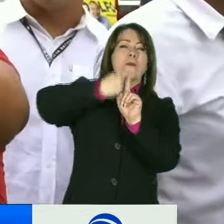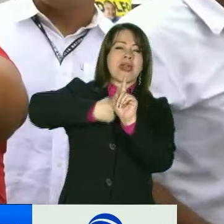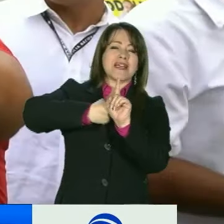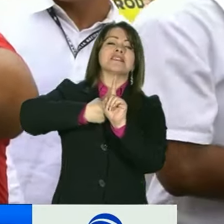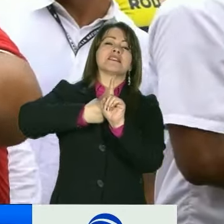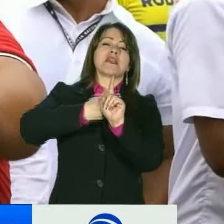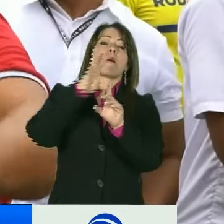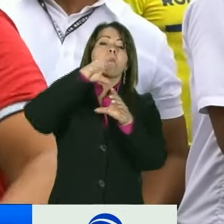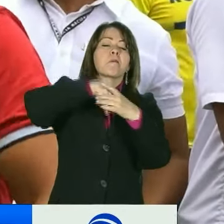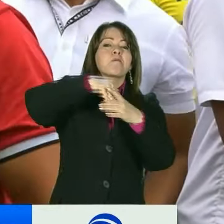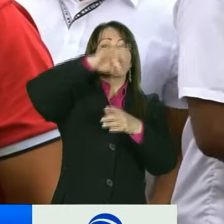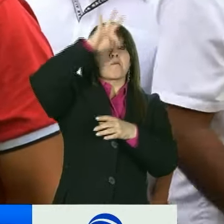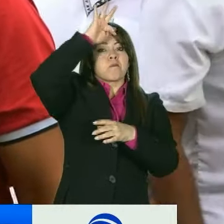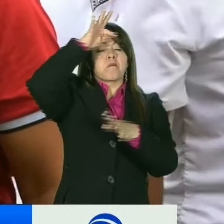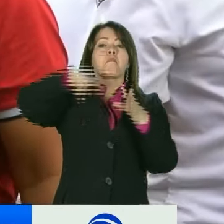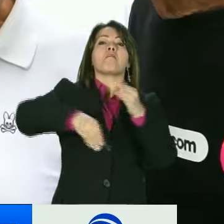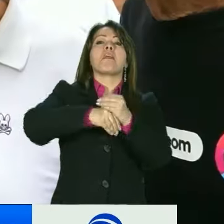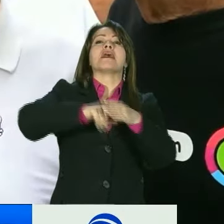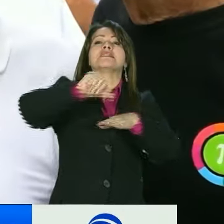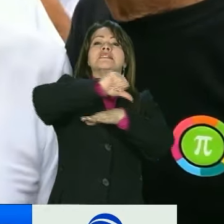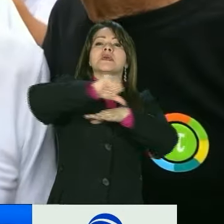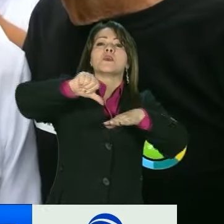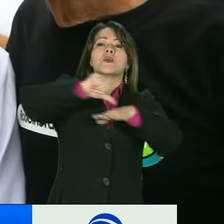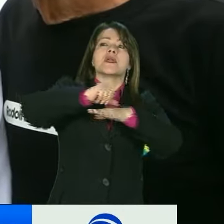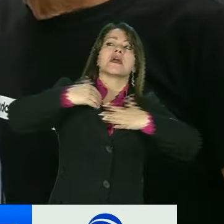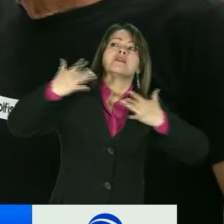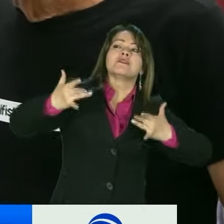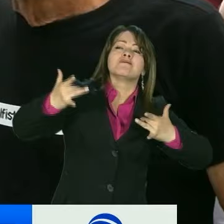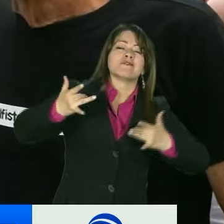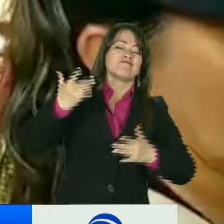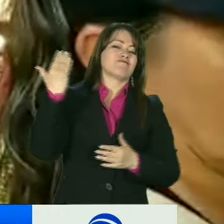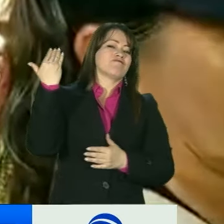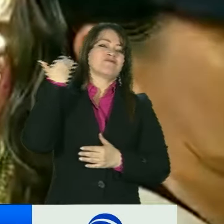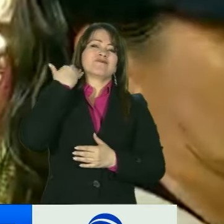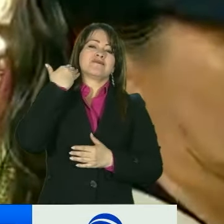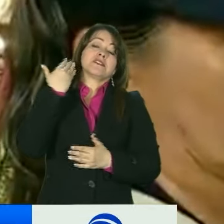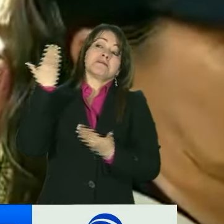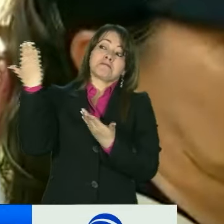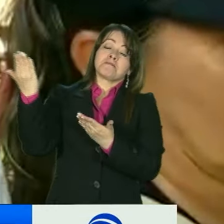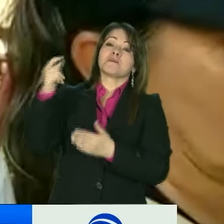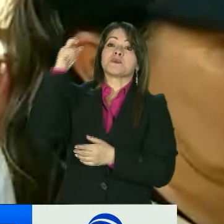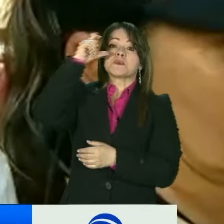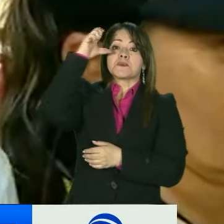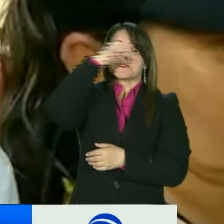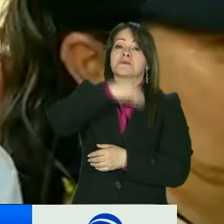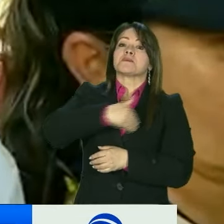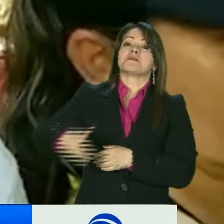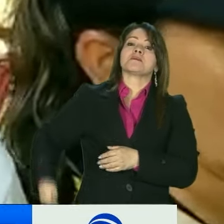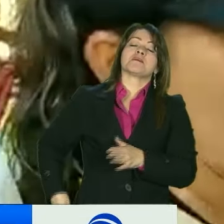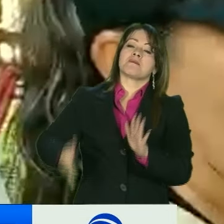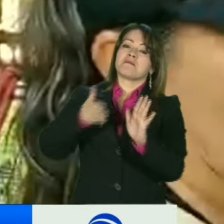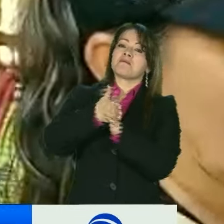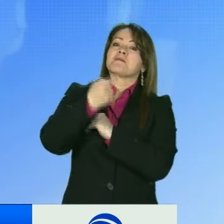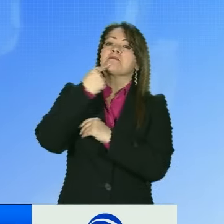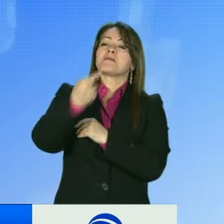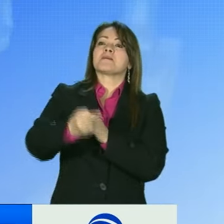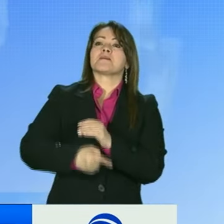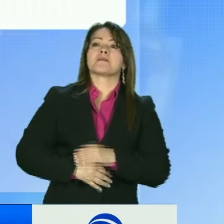cirugía de emergencia con pronóstico reservado. Personalidades como el presidente Gustavo Petro publicaron sus